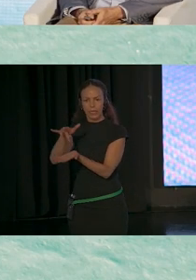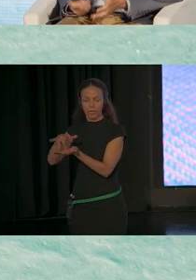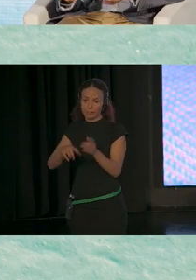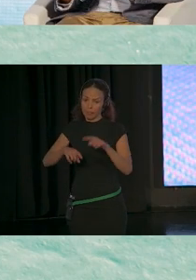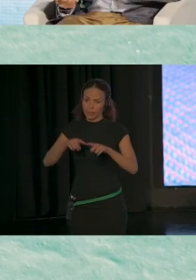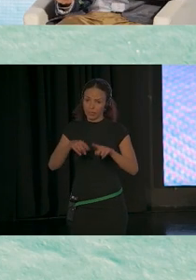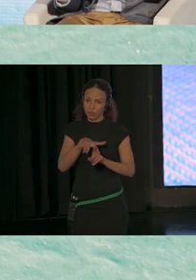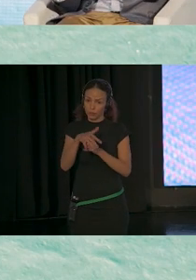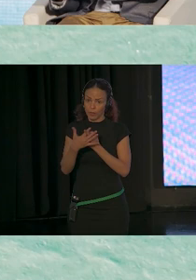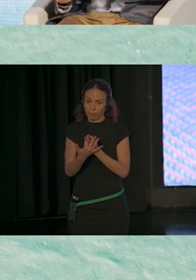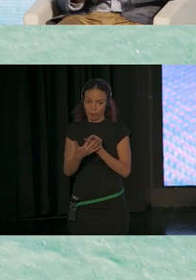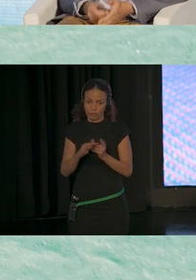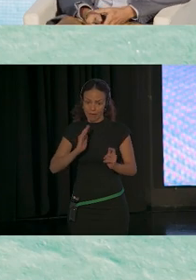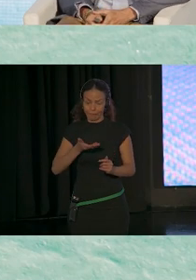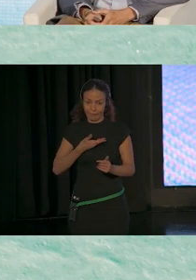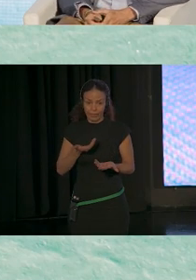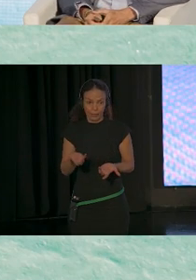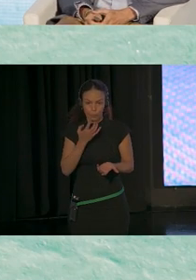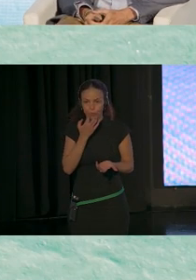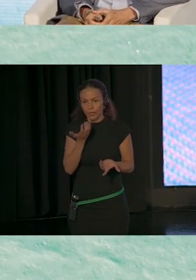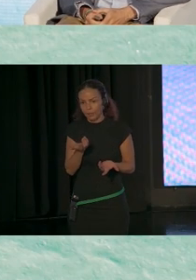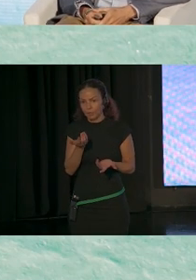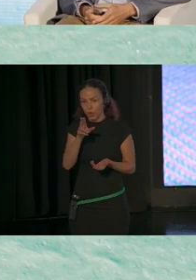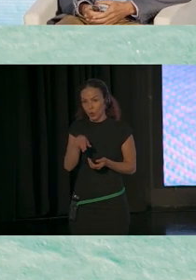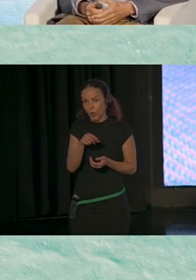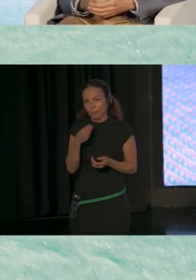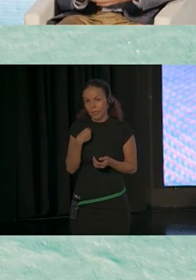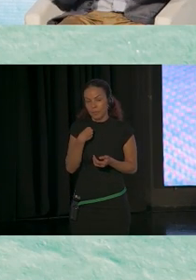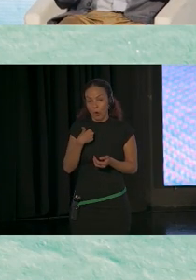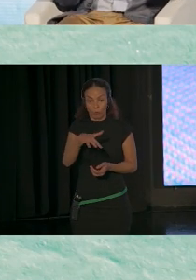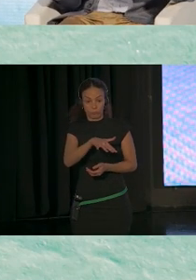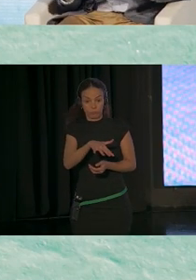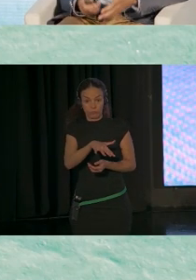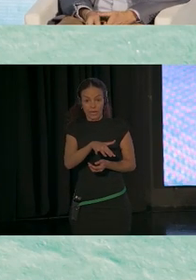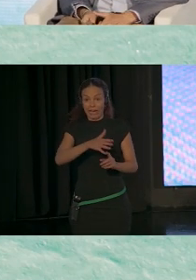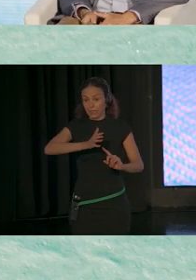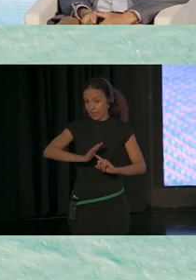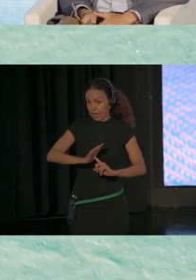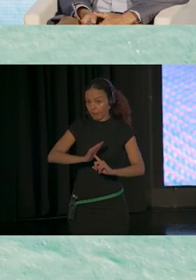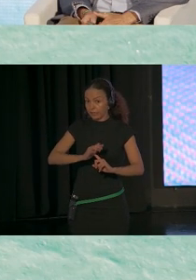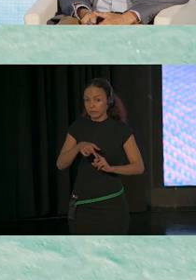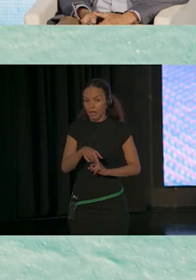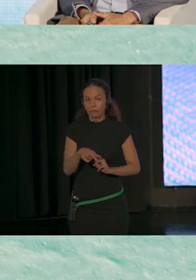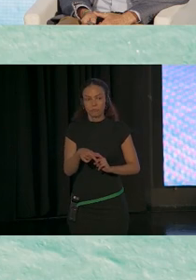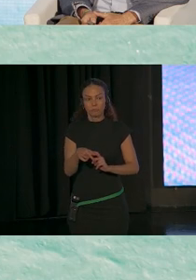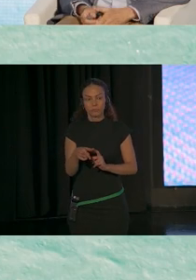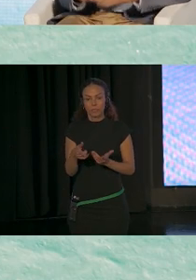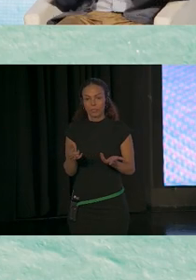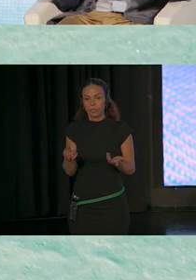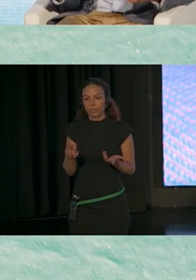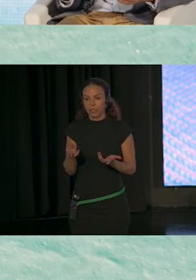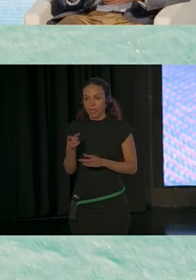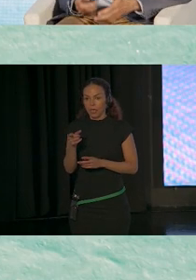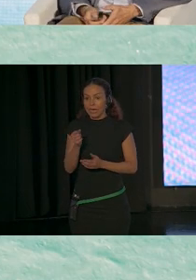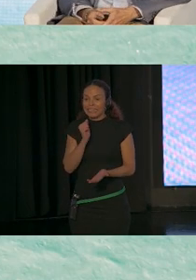estemos. Por ejemplo, no es lo mismo una comunidad, un territorio como Castilla-La Mancha, donde el problema